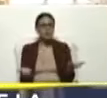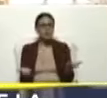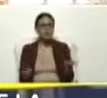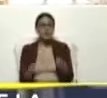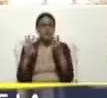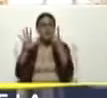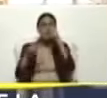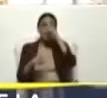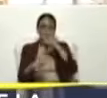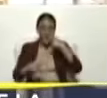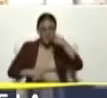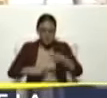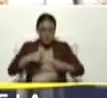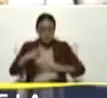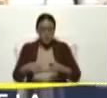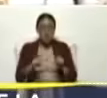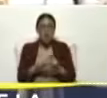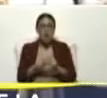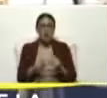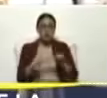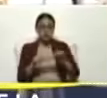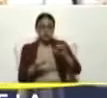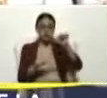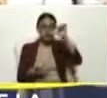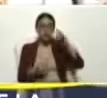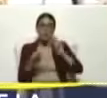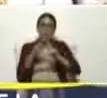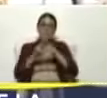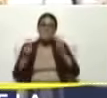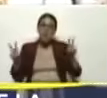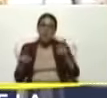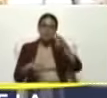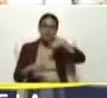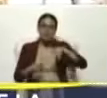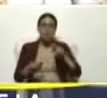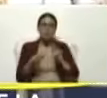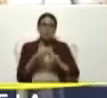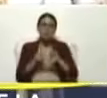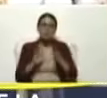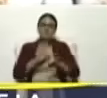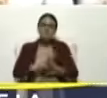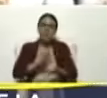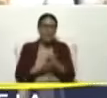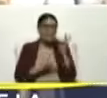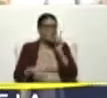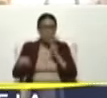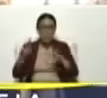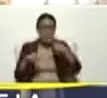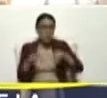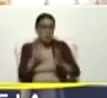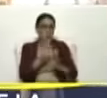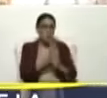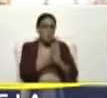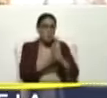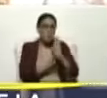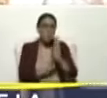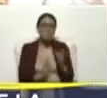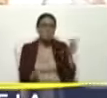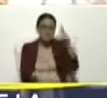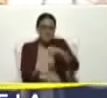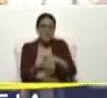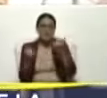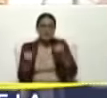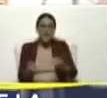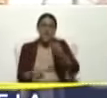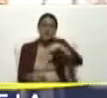7 años de crecimiento, prosperidad, paz, armonía y estabilidad han llegado.